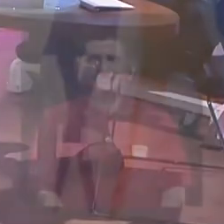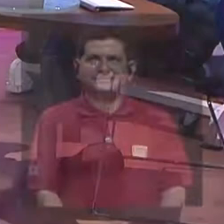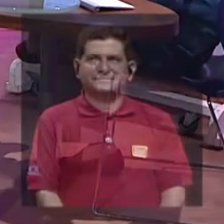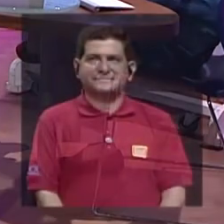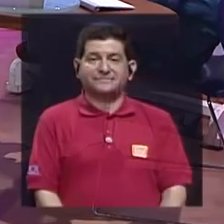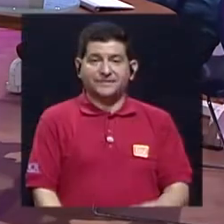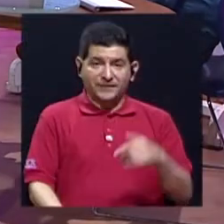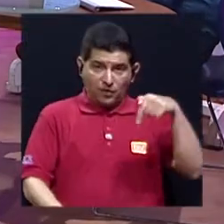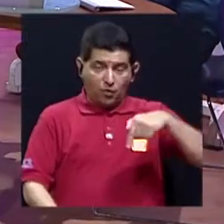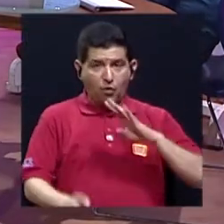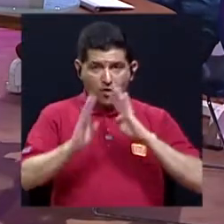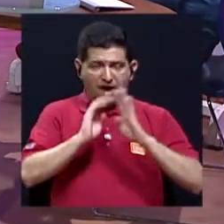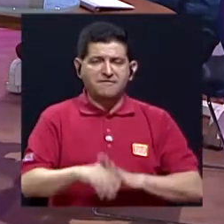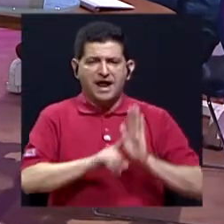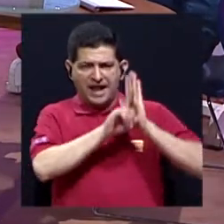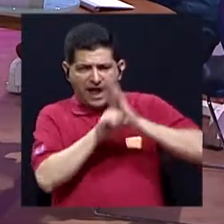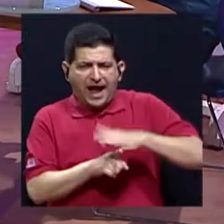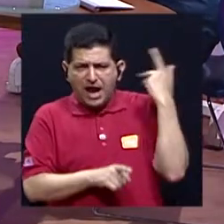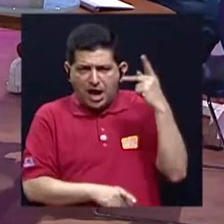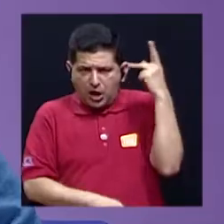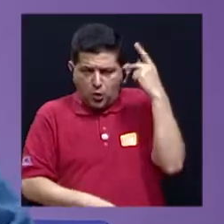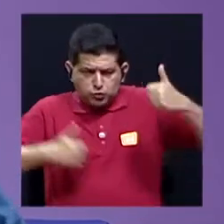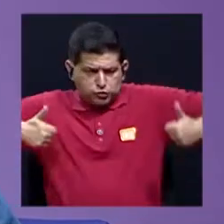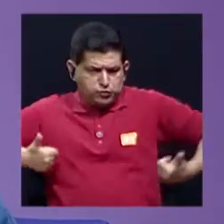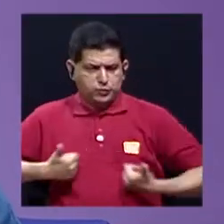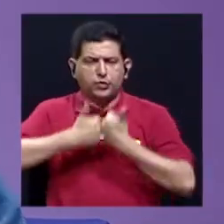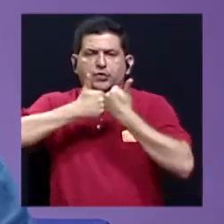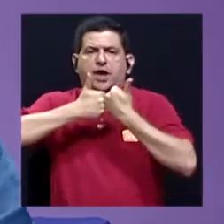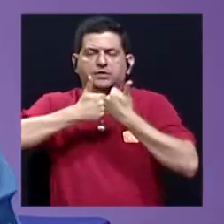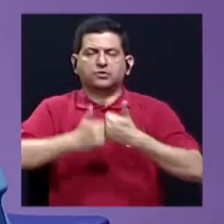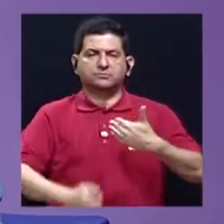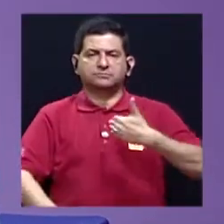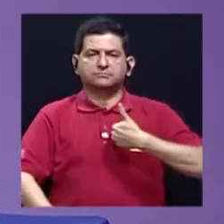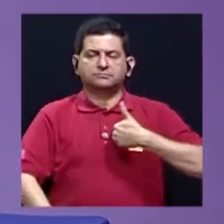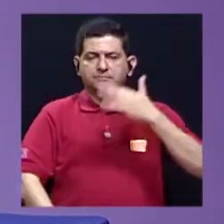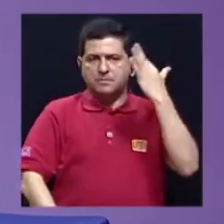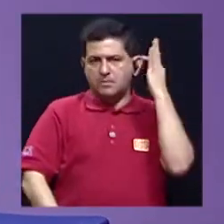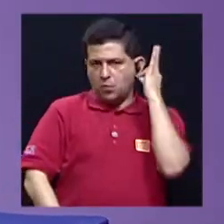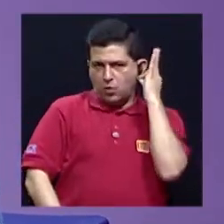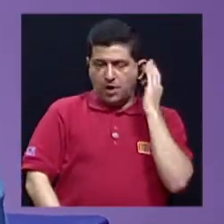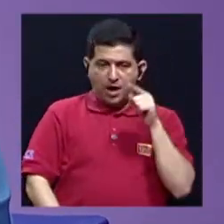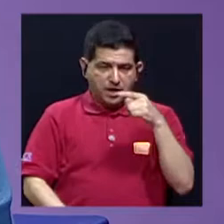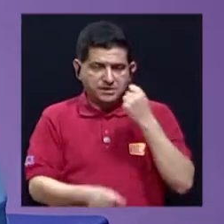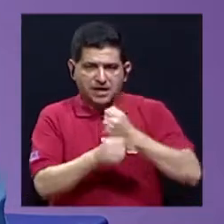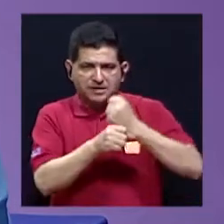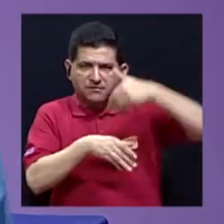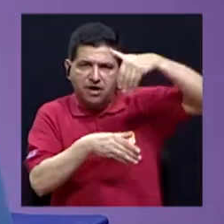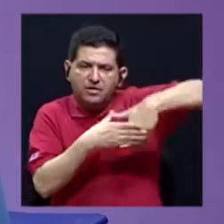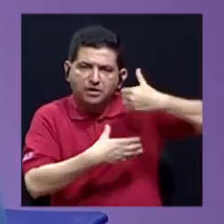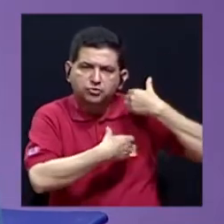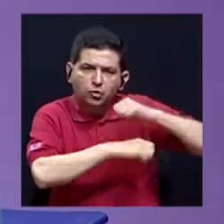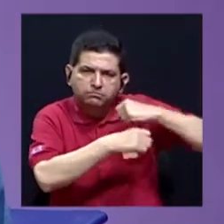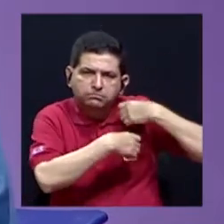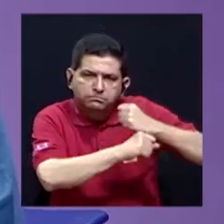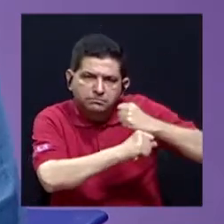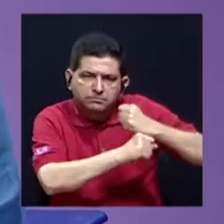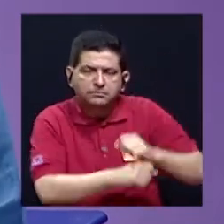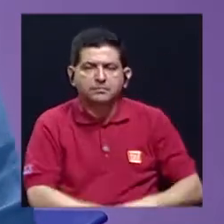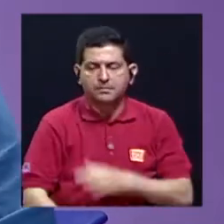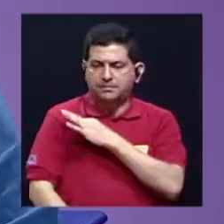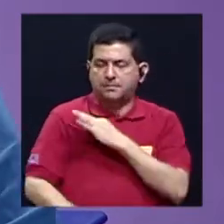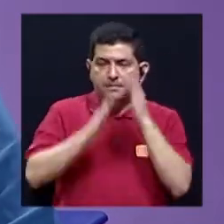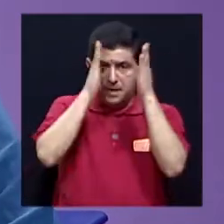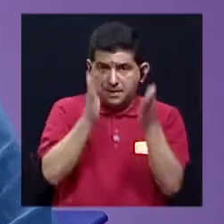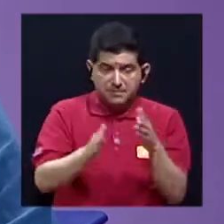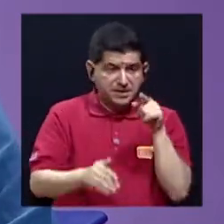Estamos conversando hoy sobre acoso político, un reto que enfrentan las mujeres en las municipalidades. Y hoy nuestras